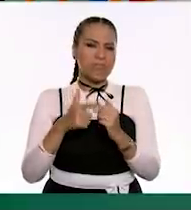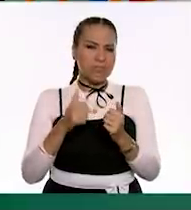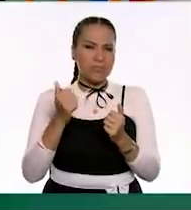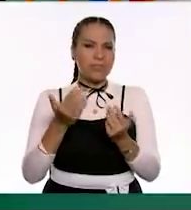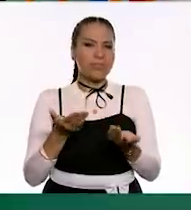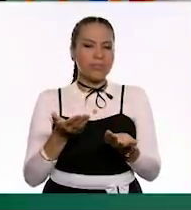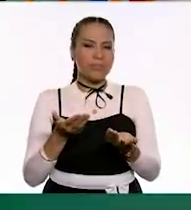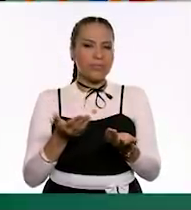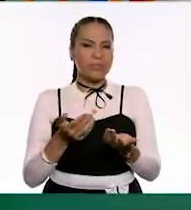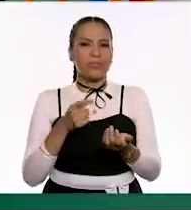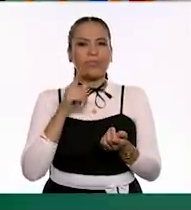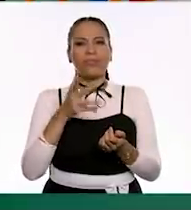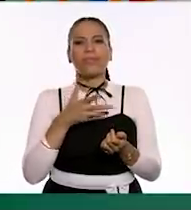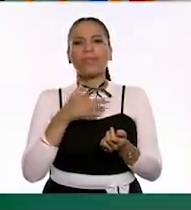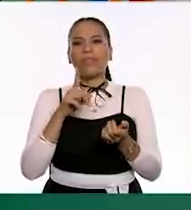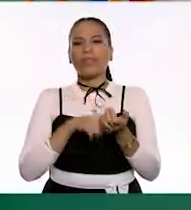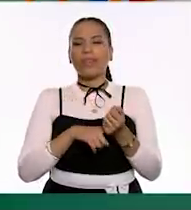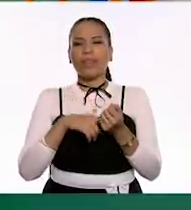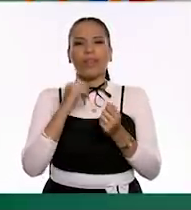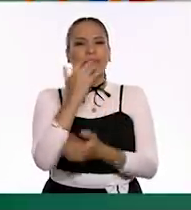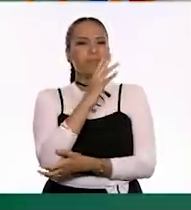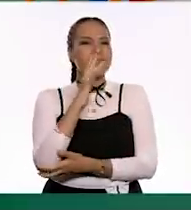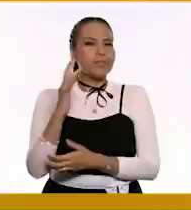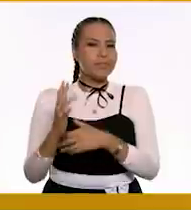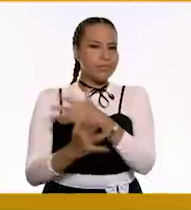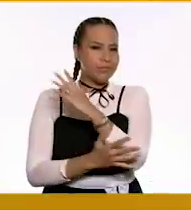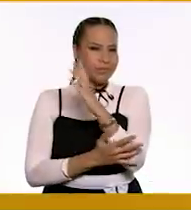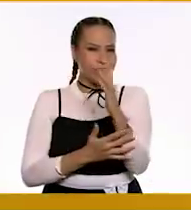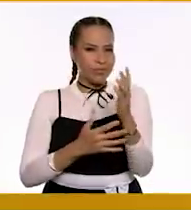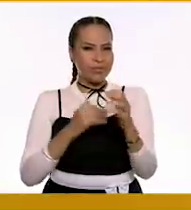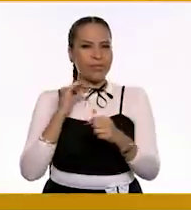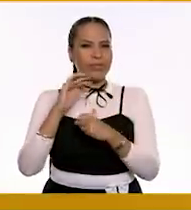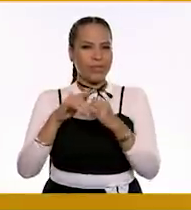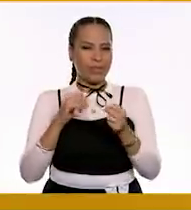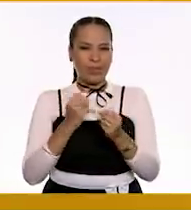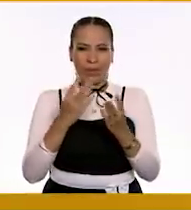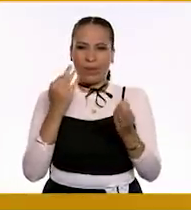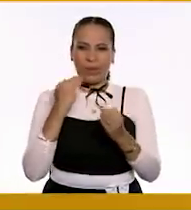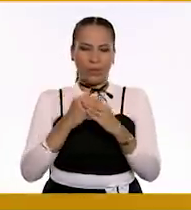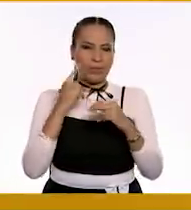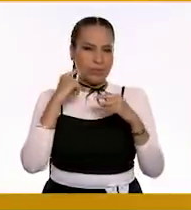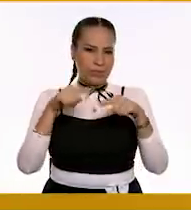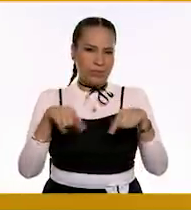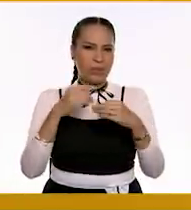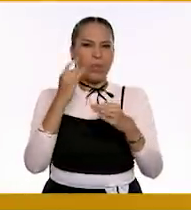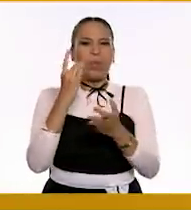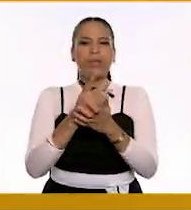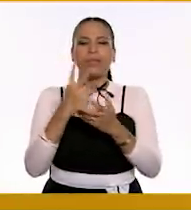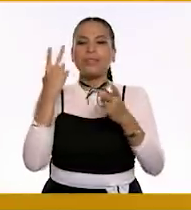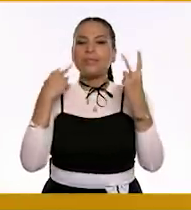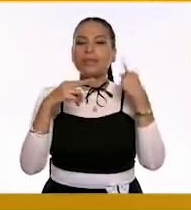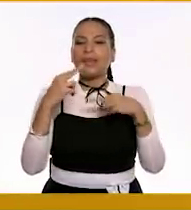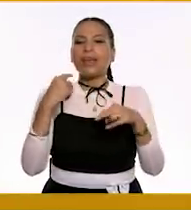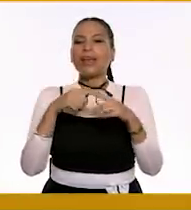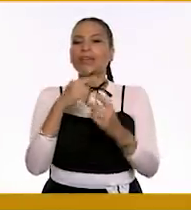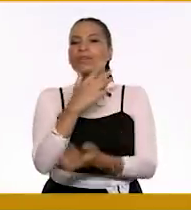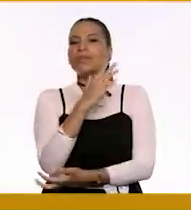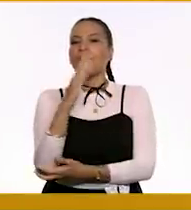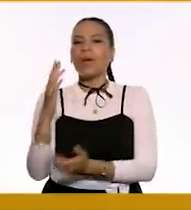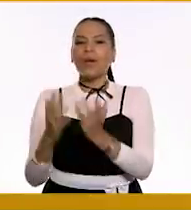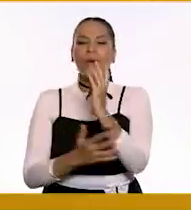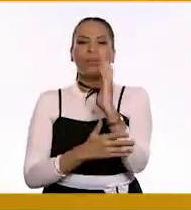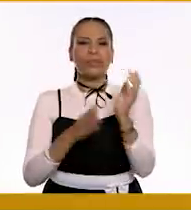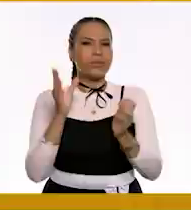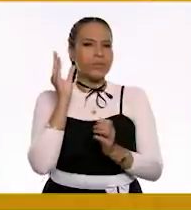o algo que tenga que ver con la naturaleza? Claro que sí, algo mejor. Traigo una grabación de mi último viaje. Grabé en un bosque. ¿Han